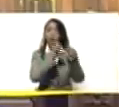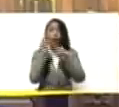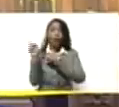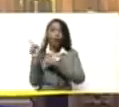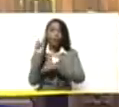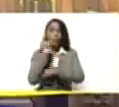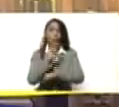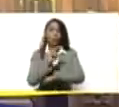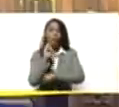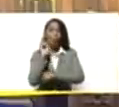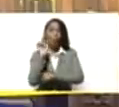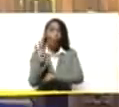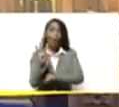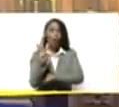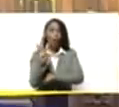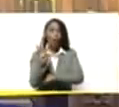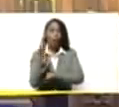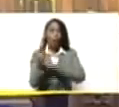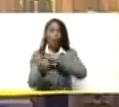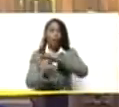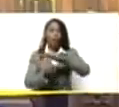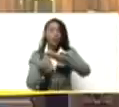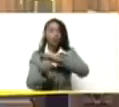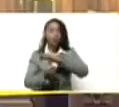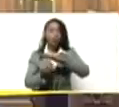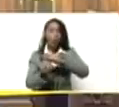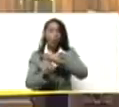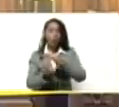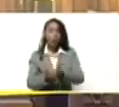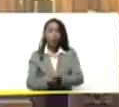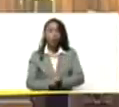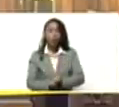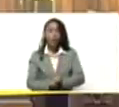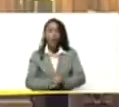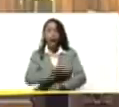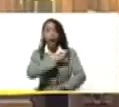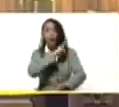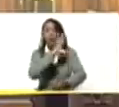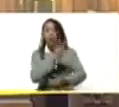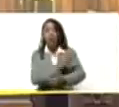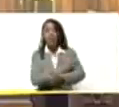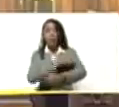a buscar lo que necesite para subir económica